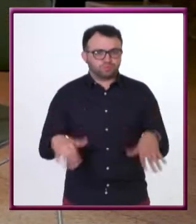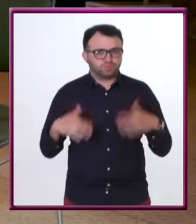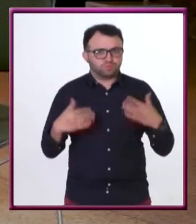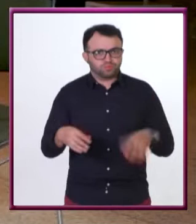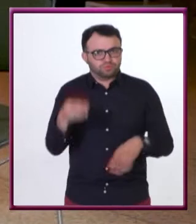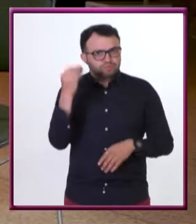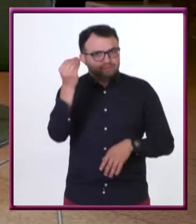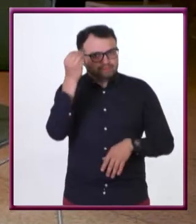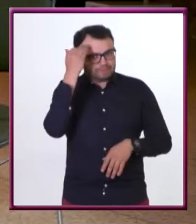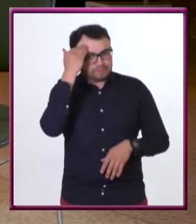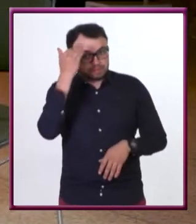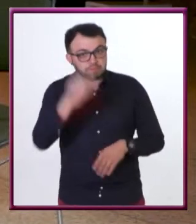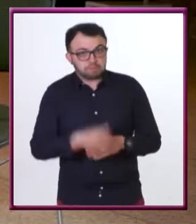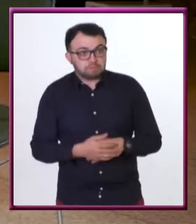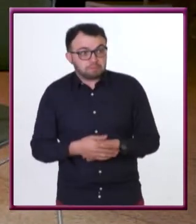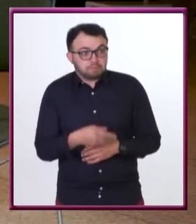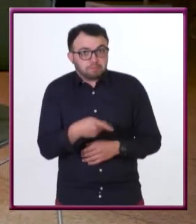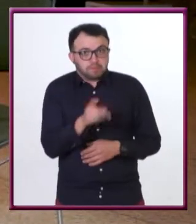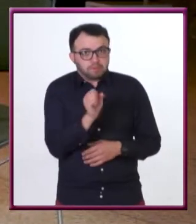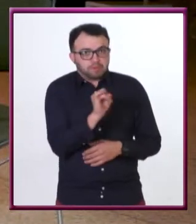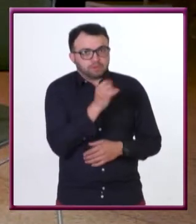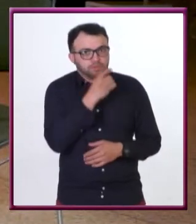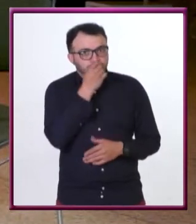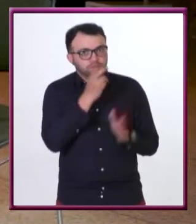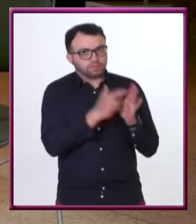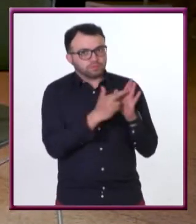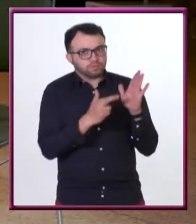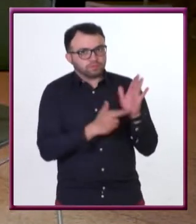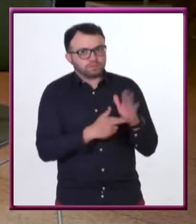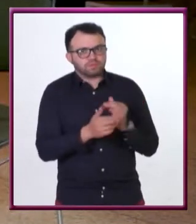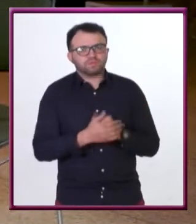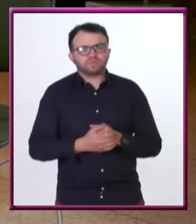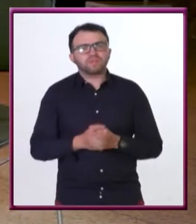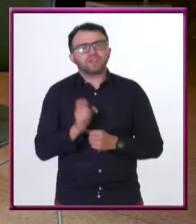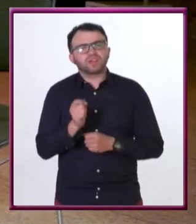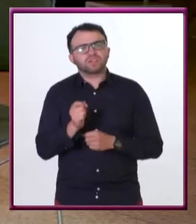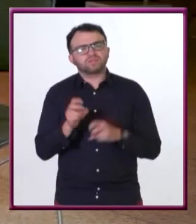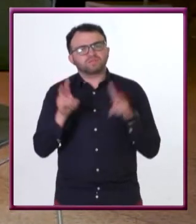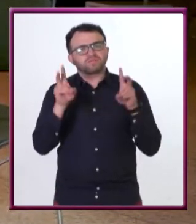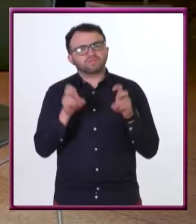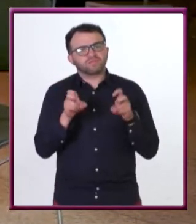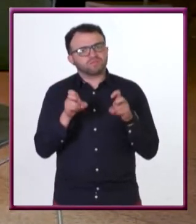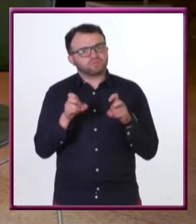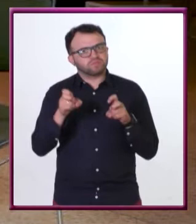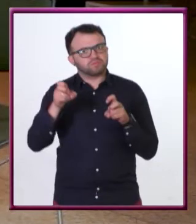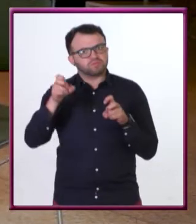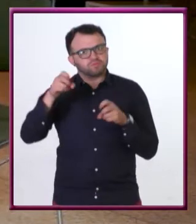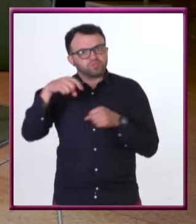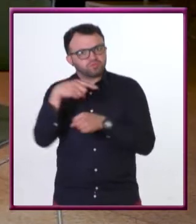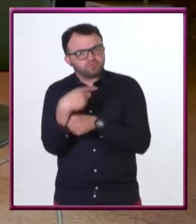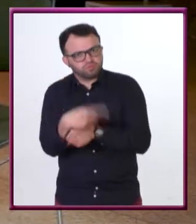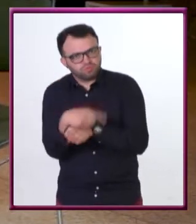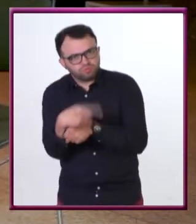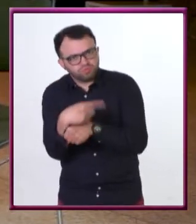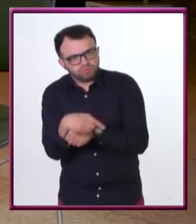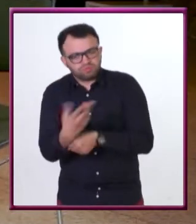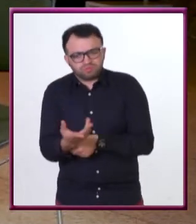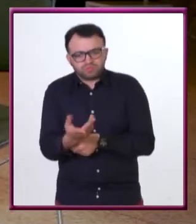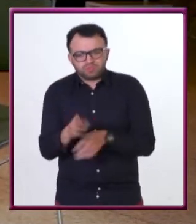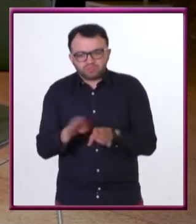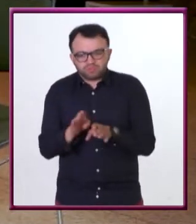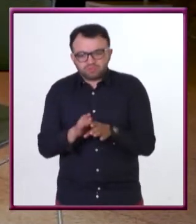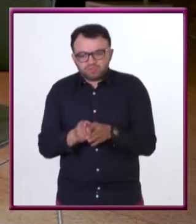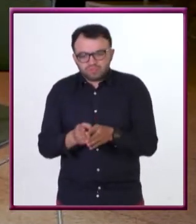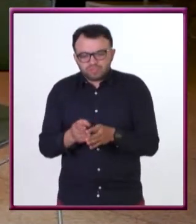mucho tiempo, pero está permitido en las reglas. El tema de la duración se establece previamente. El ajedrez se disfruta. A mí por eso me